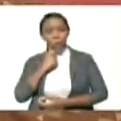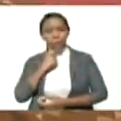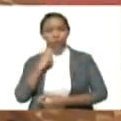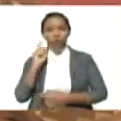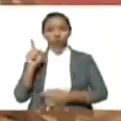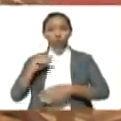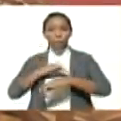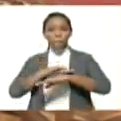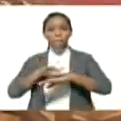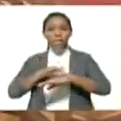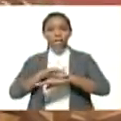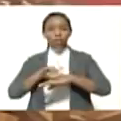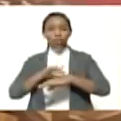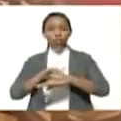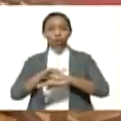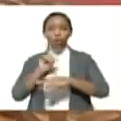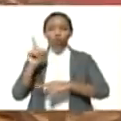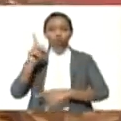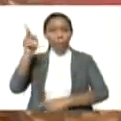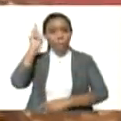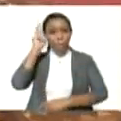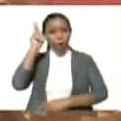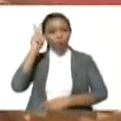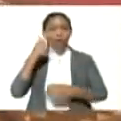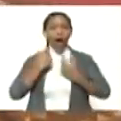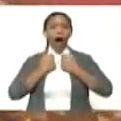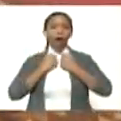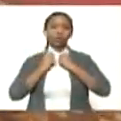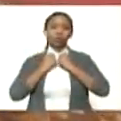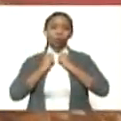su ministro, por su profe Aristóbulo.